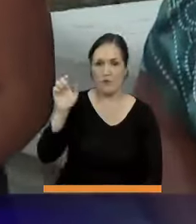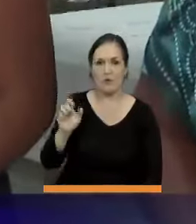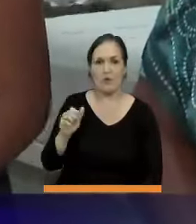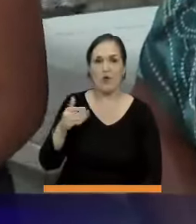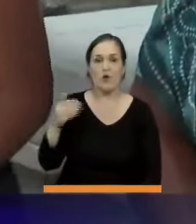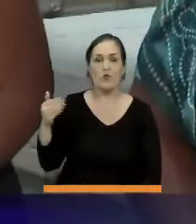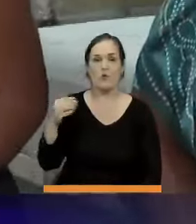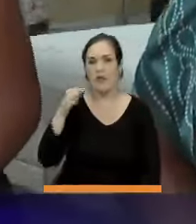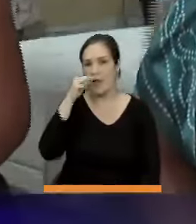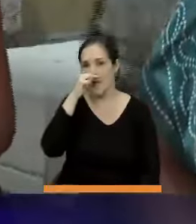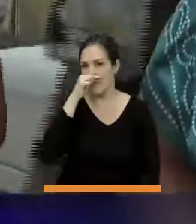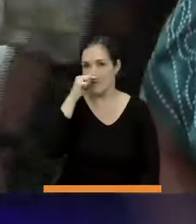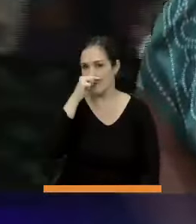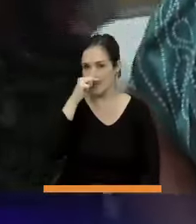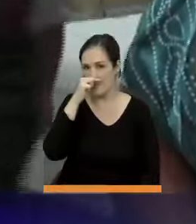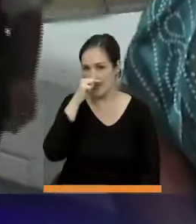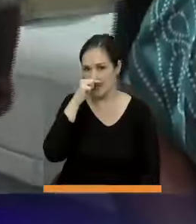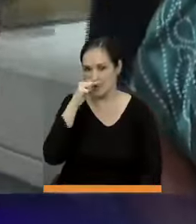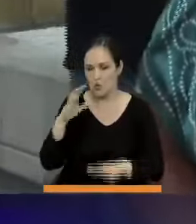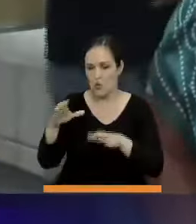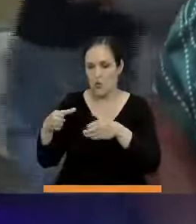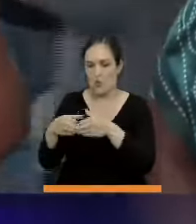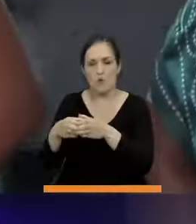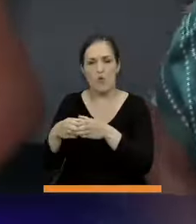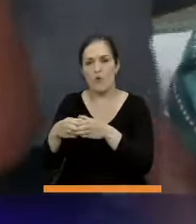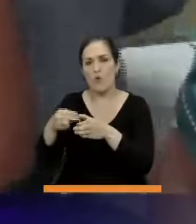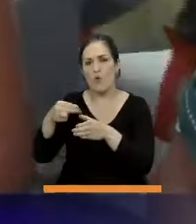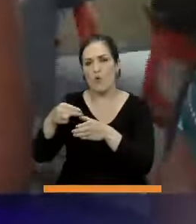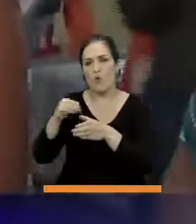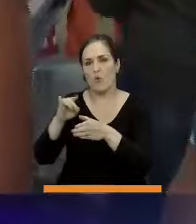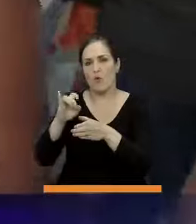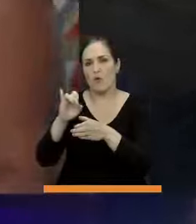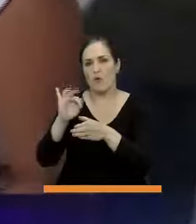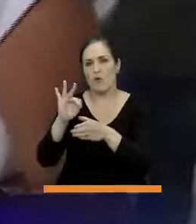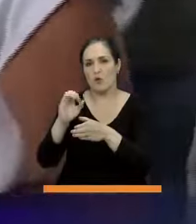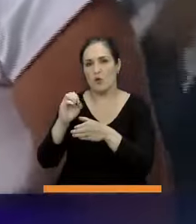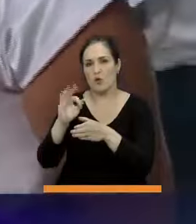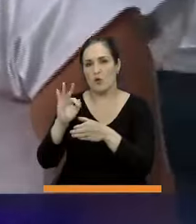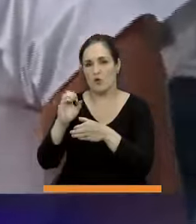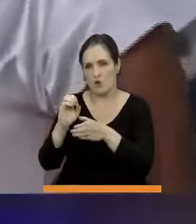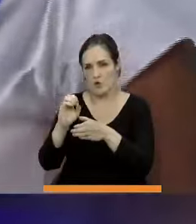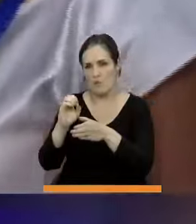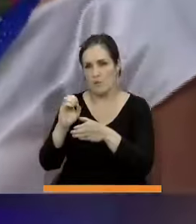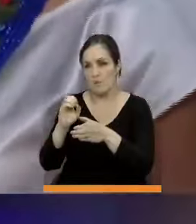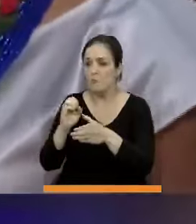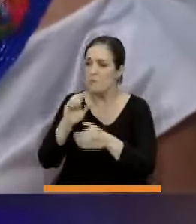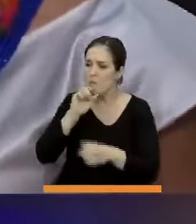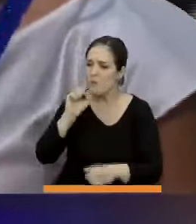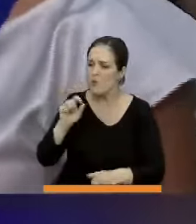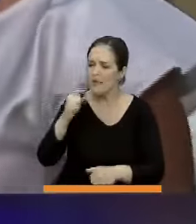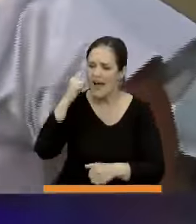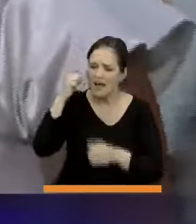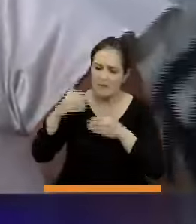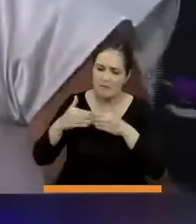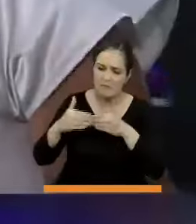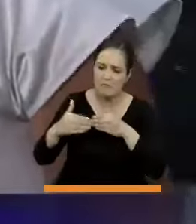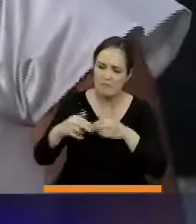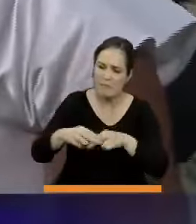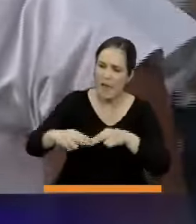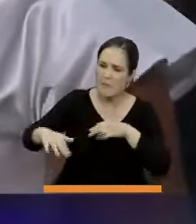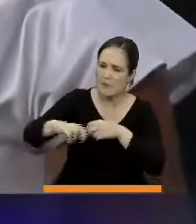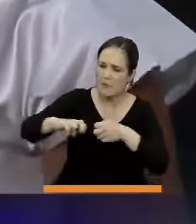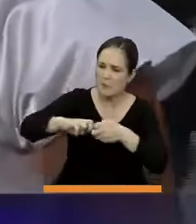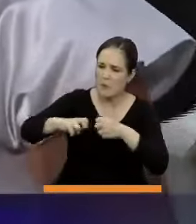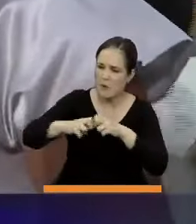del Amazonas. Bienvenido a RTVC Noticias. Quiero preguntarle de manera muy puntual, ¿cuáles son los principales retos ambientales que están enfrentando los